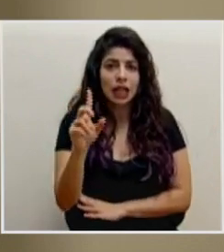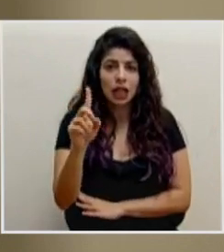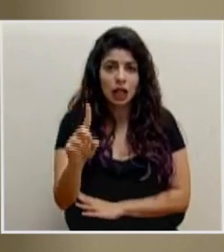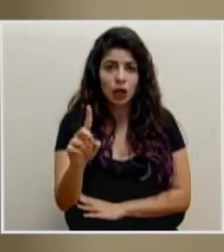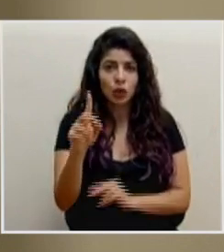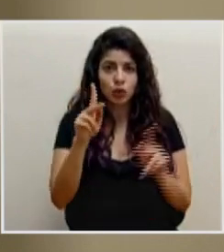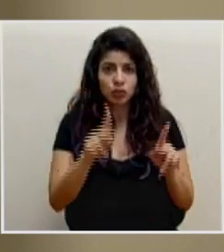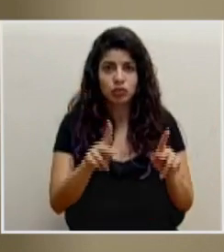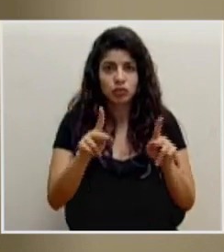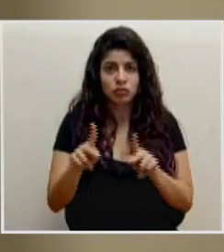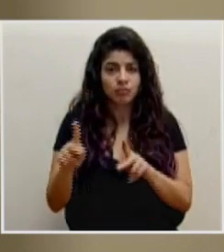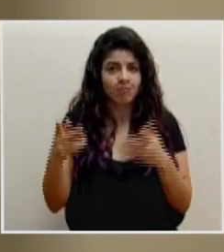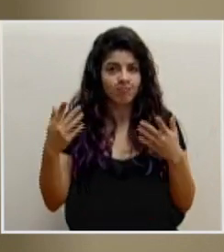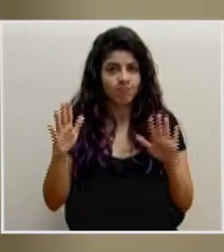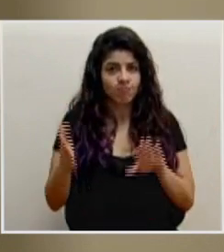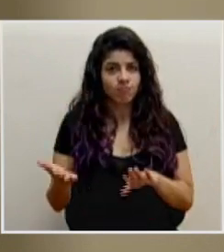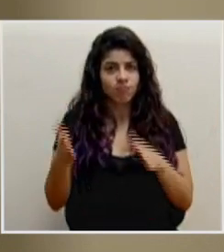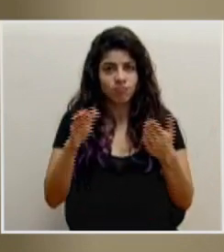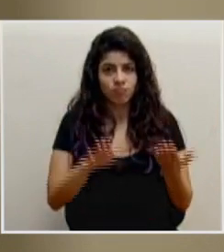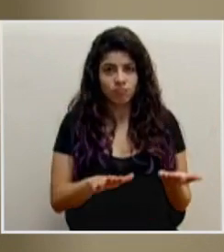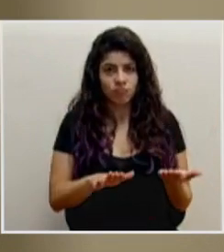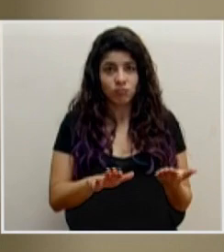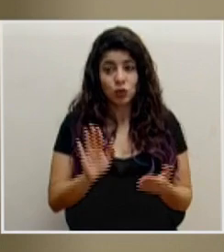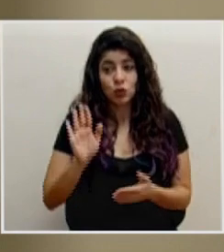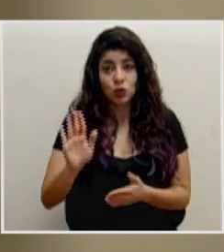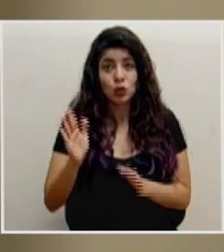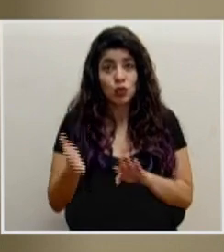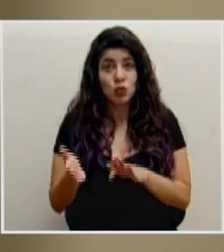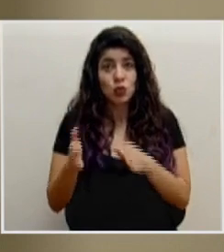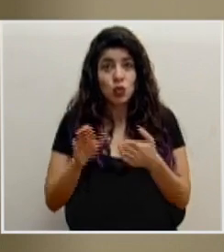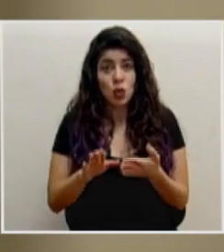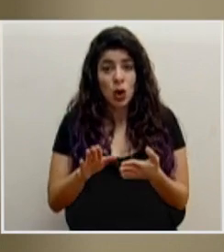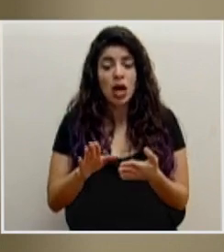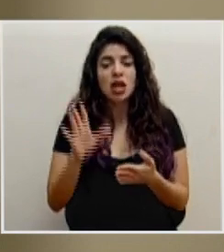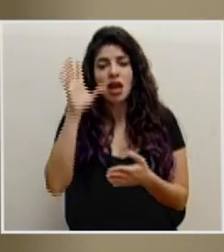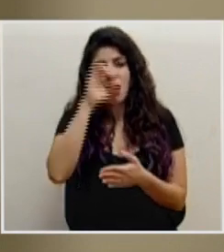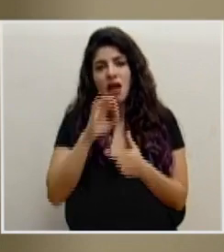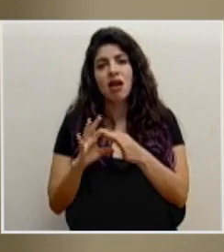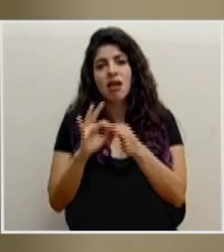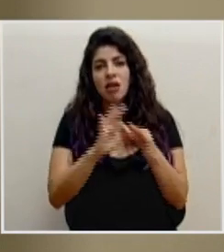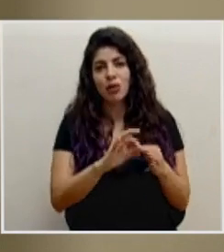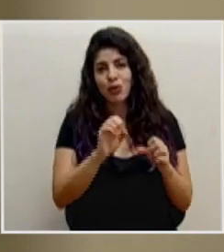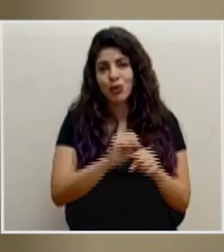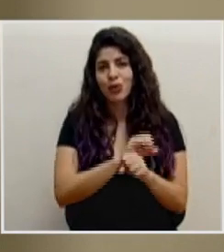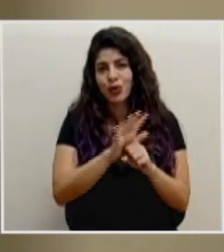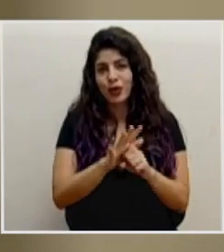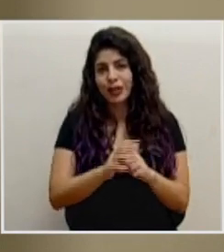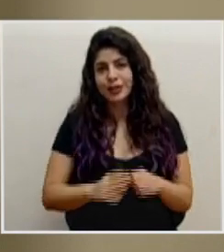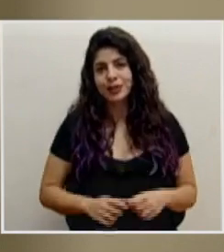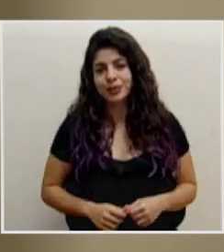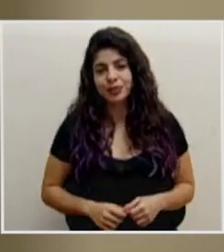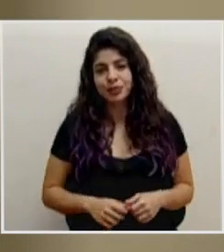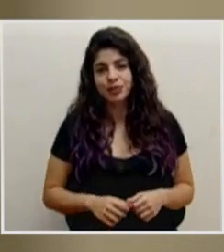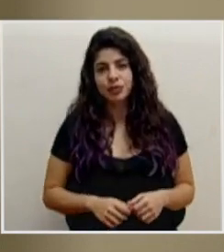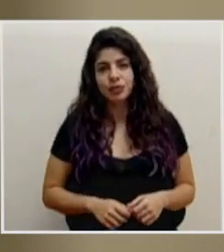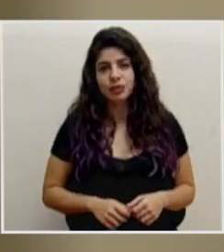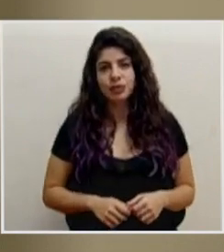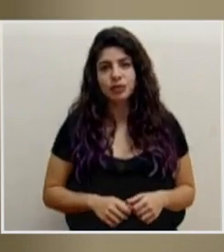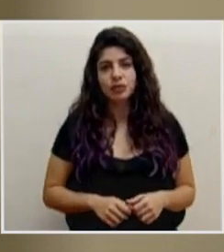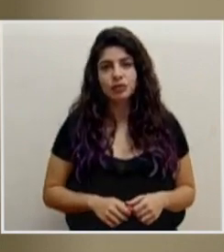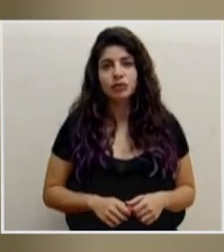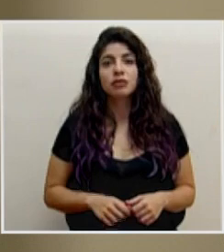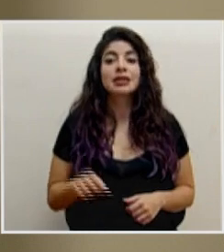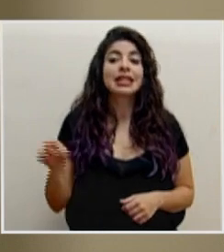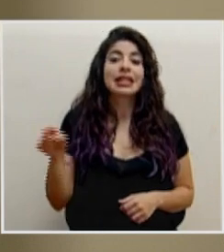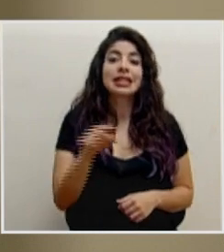2.931 personas fallecidas cuya fallecimiento se ha relacionado con COVID-19.